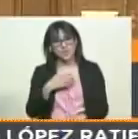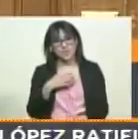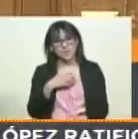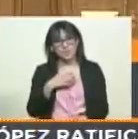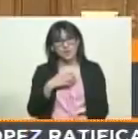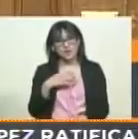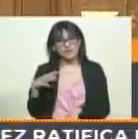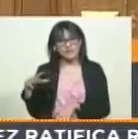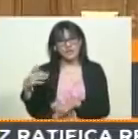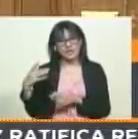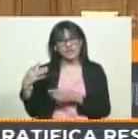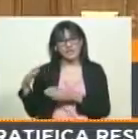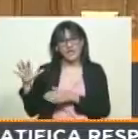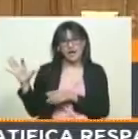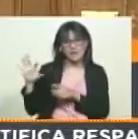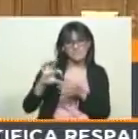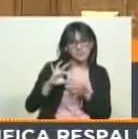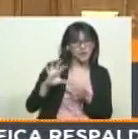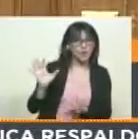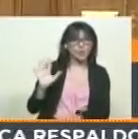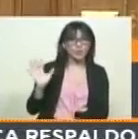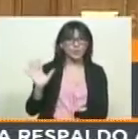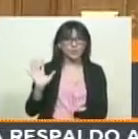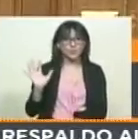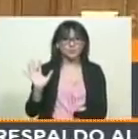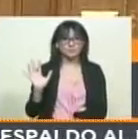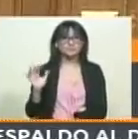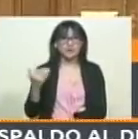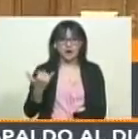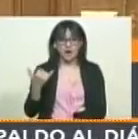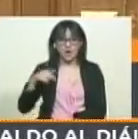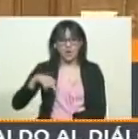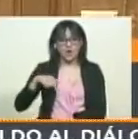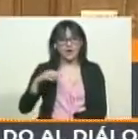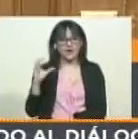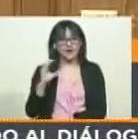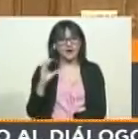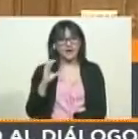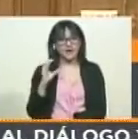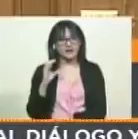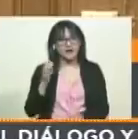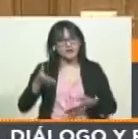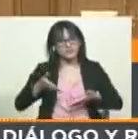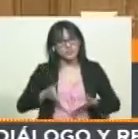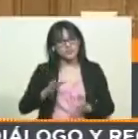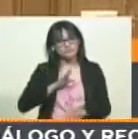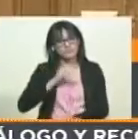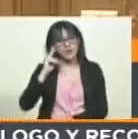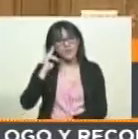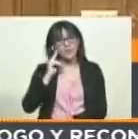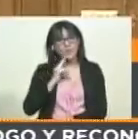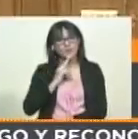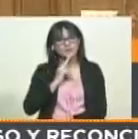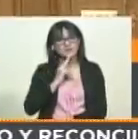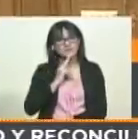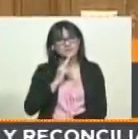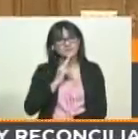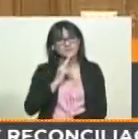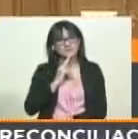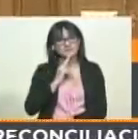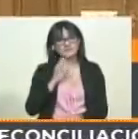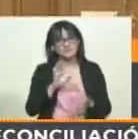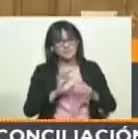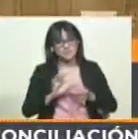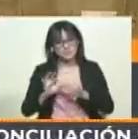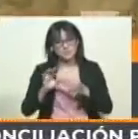tantito, como decía el Che. Estamos hoy en Caracas, en la cuna de El Libertador y de la unidad